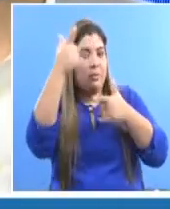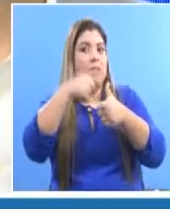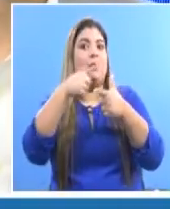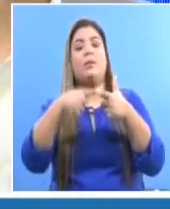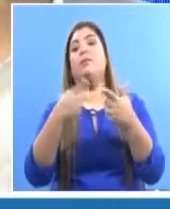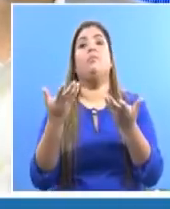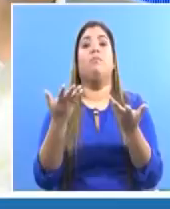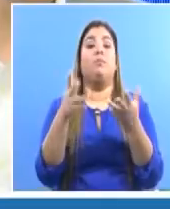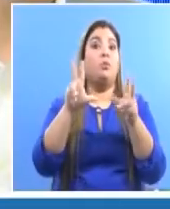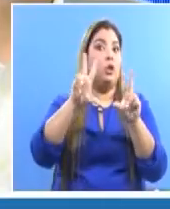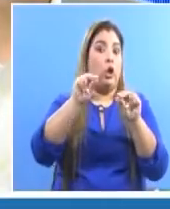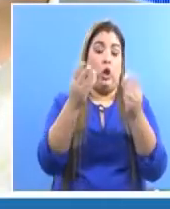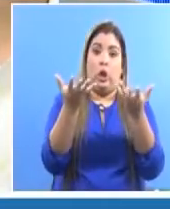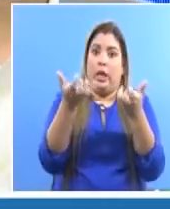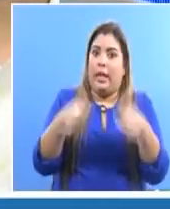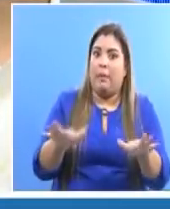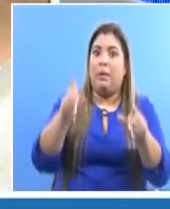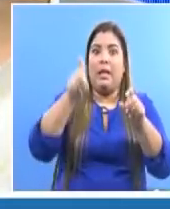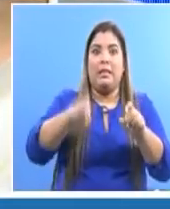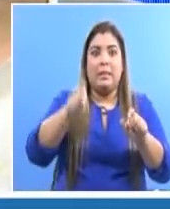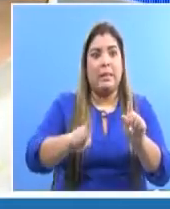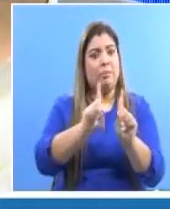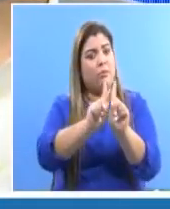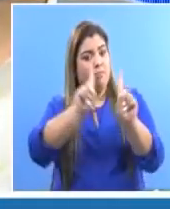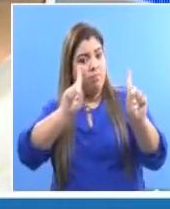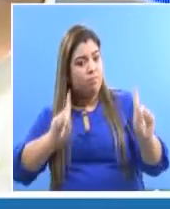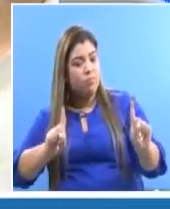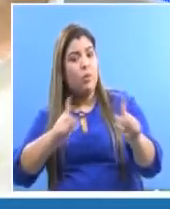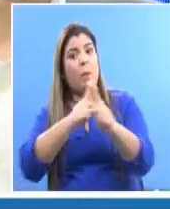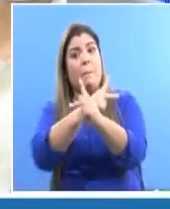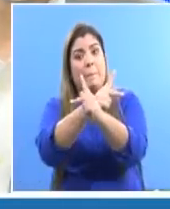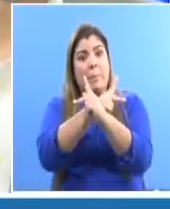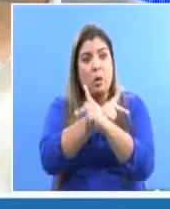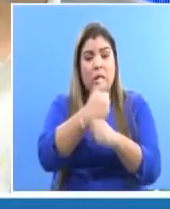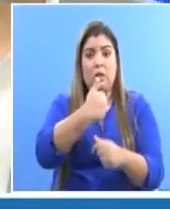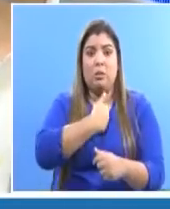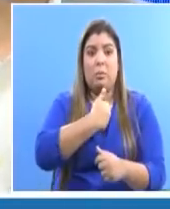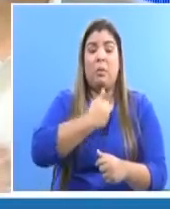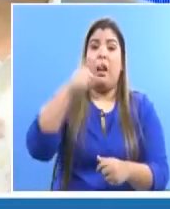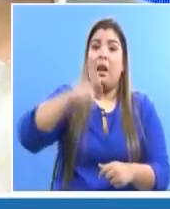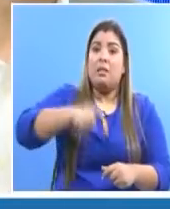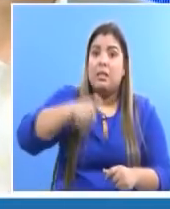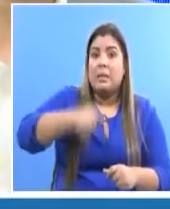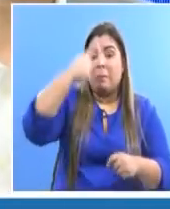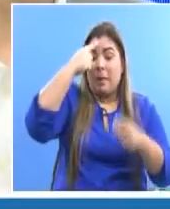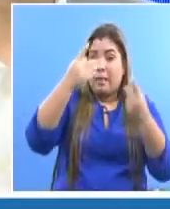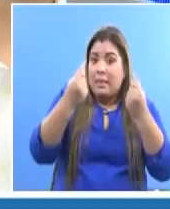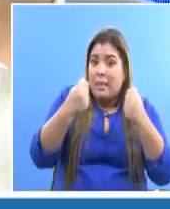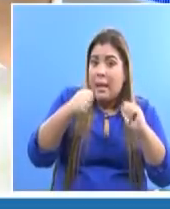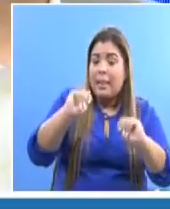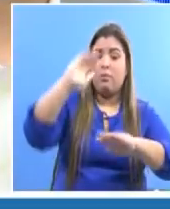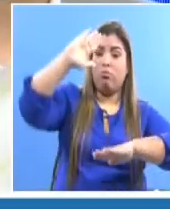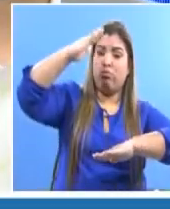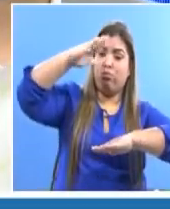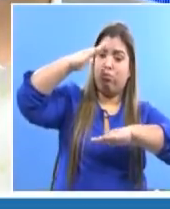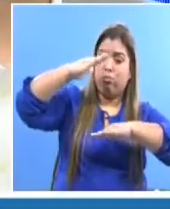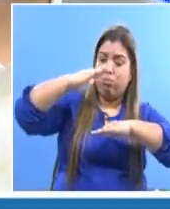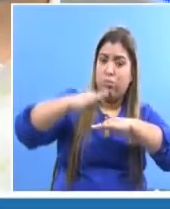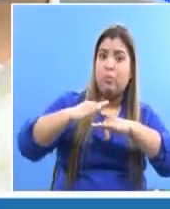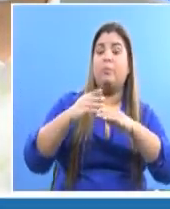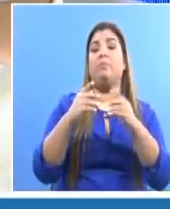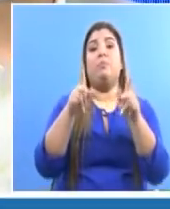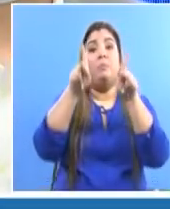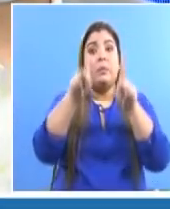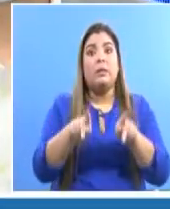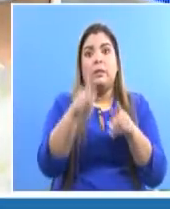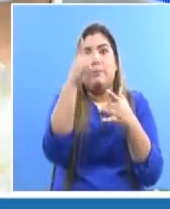medidas tanto de distanciamiento físico como de protección requerimos para tratar de bajar nuevamente la velocidad que